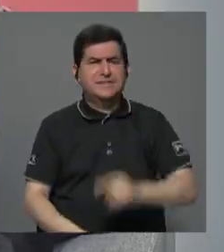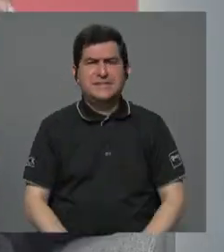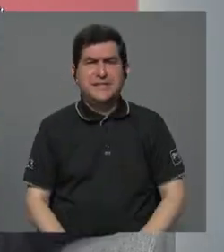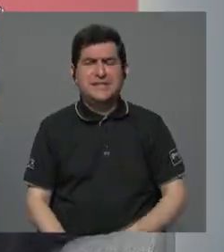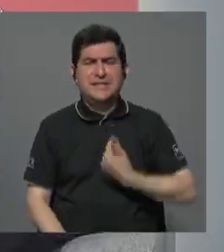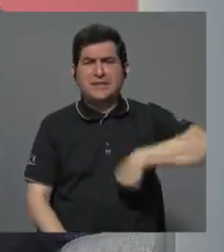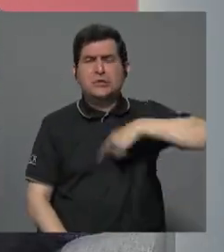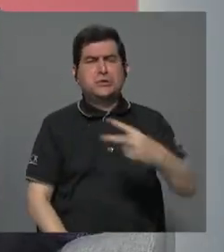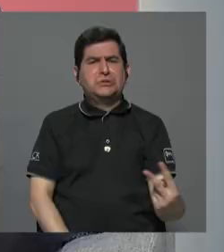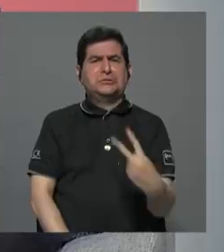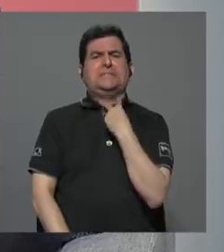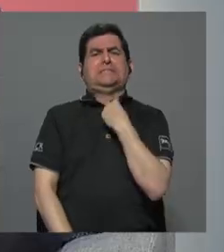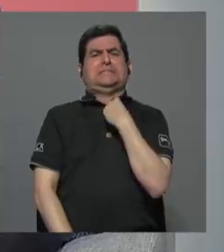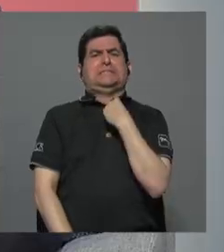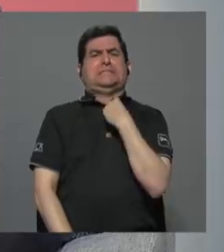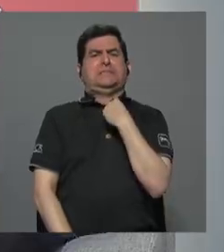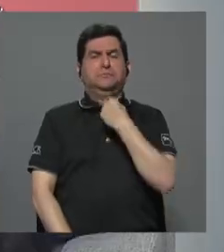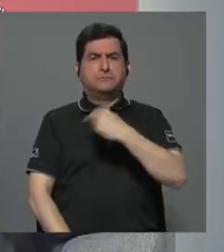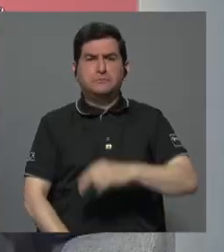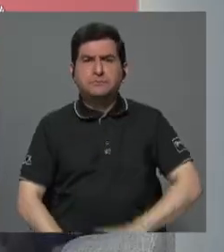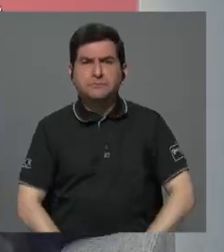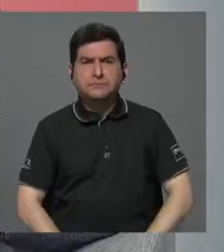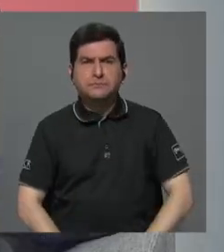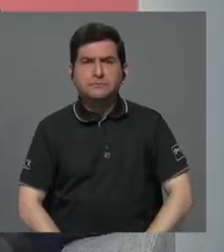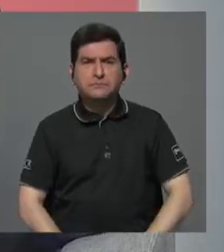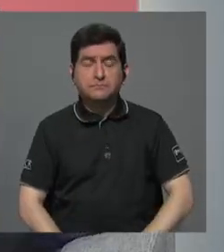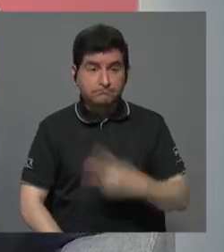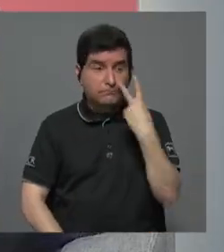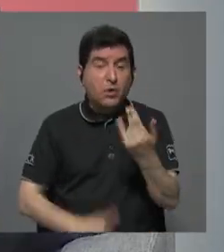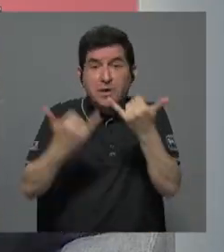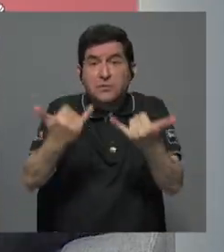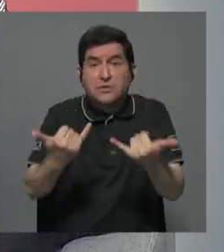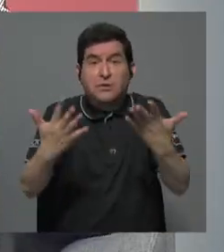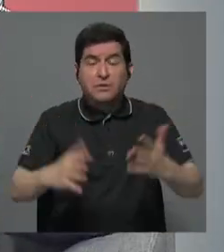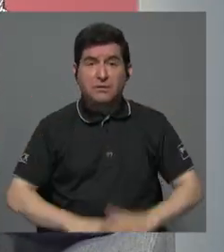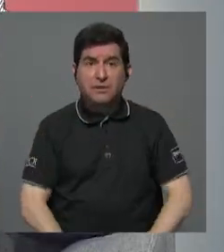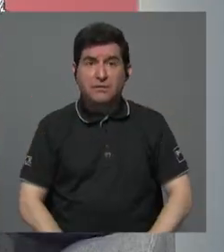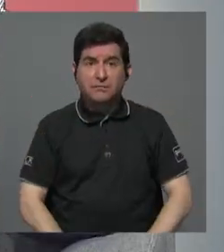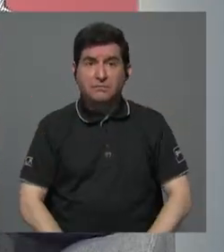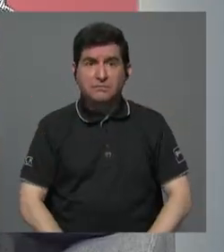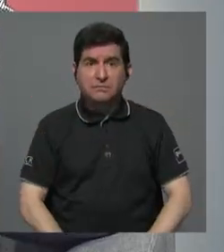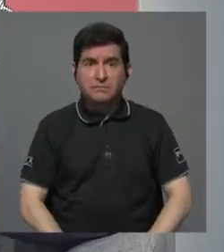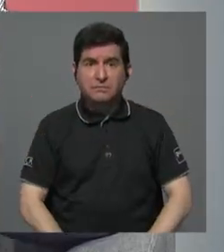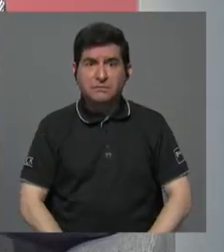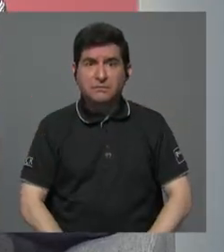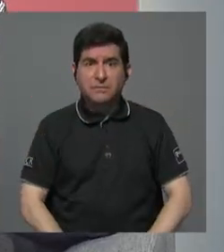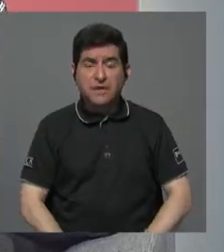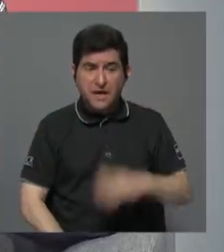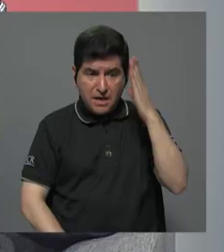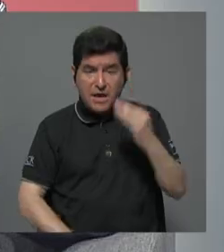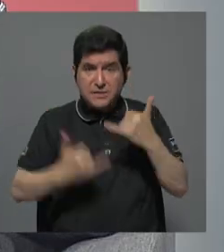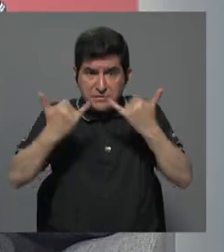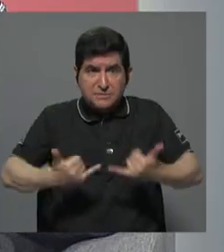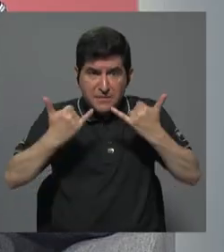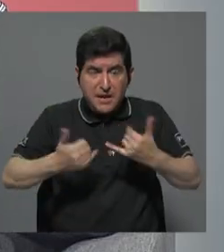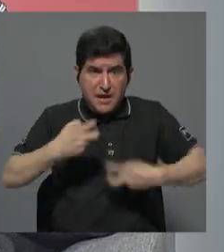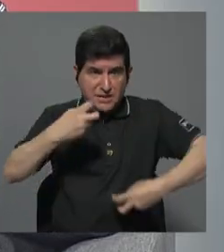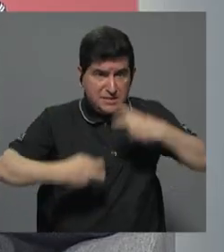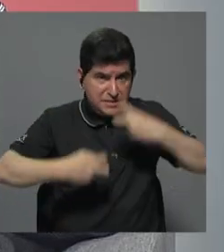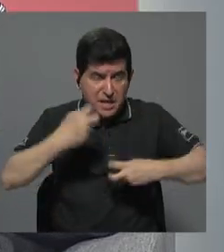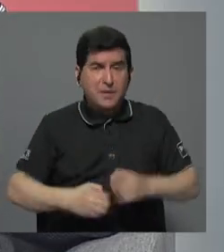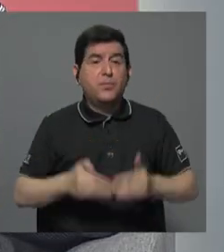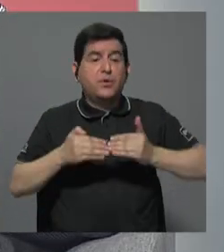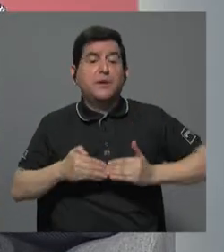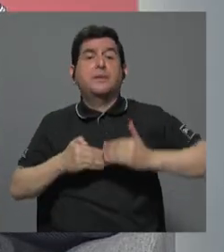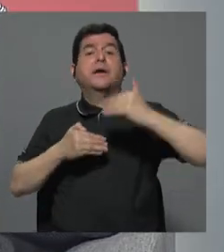embarcamos verdad no lo estamos viendo hoy y es lo que estamos viviendo ahora el problema de